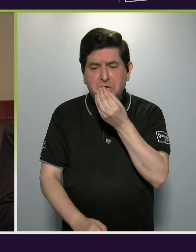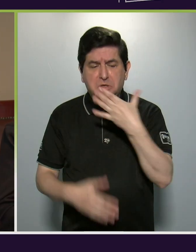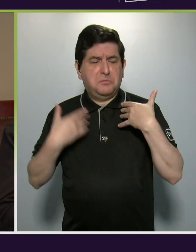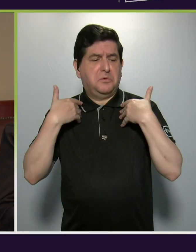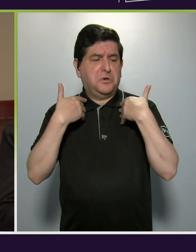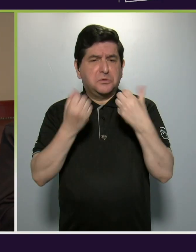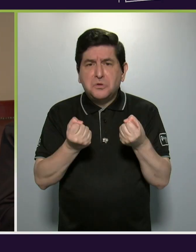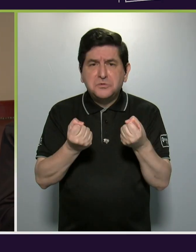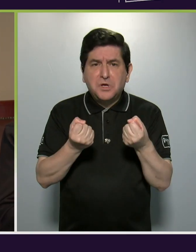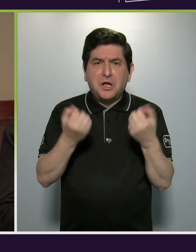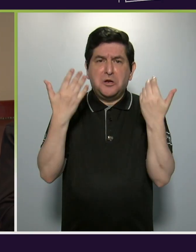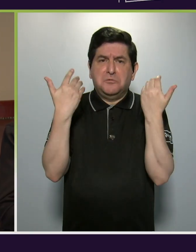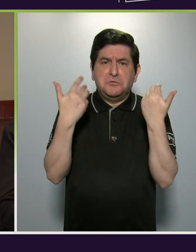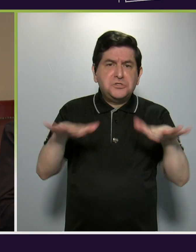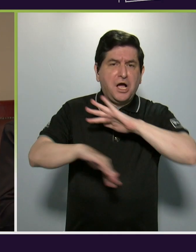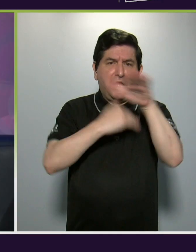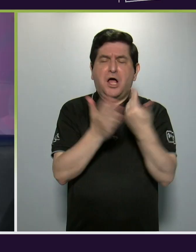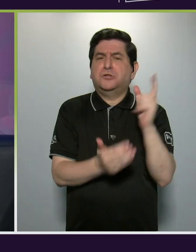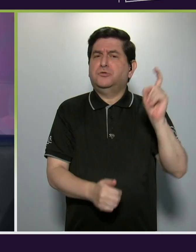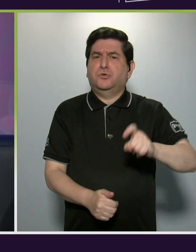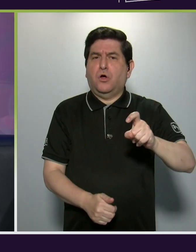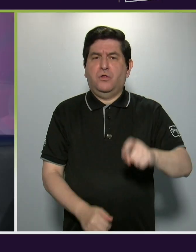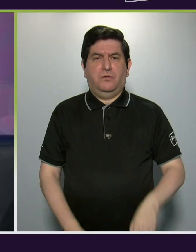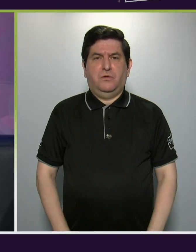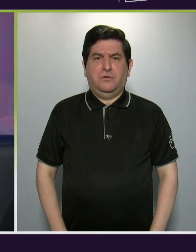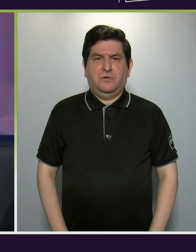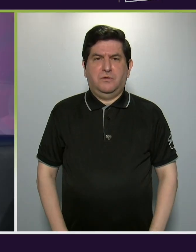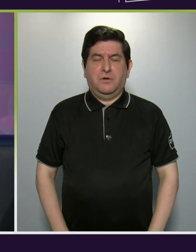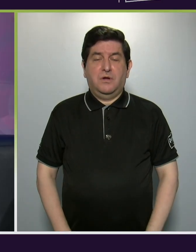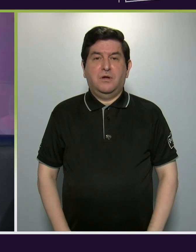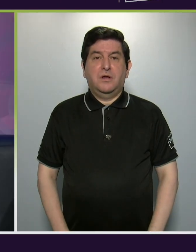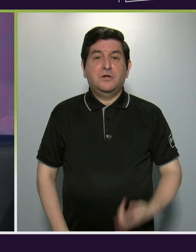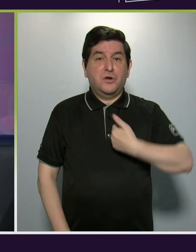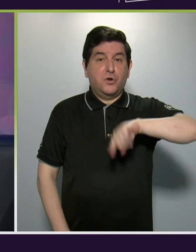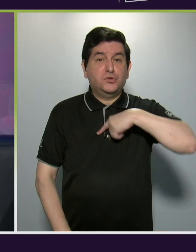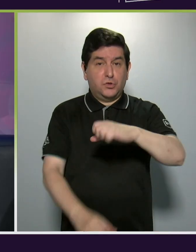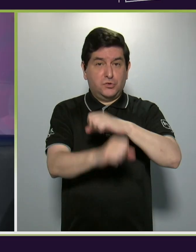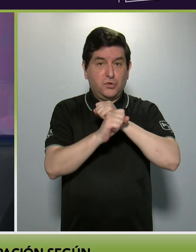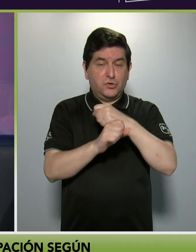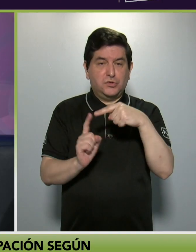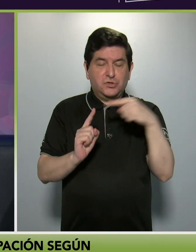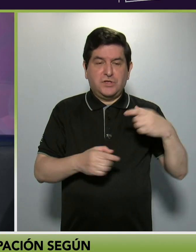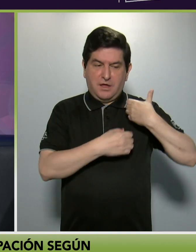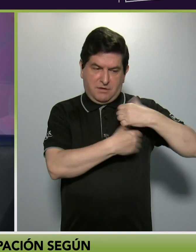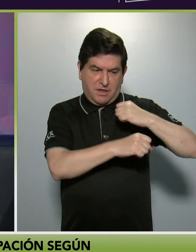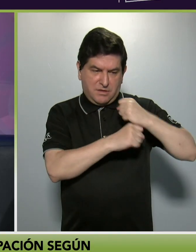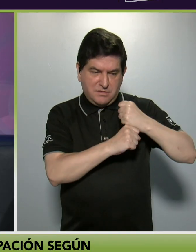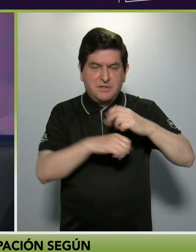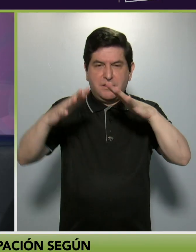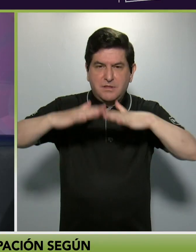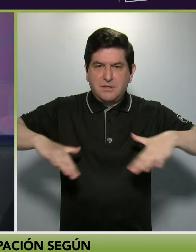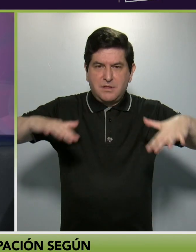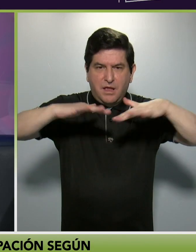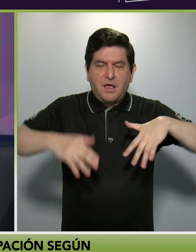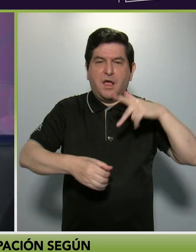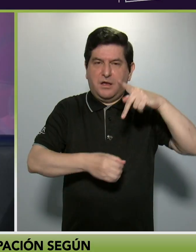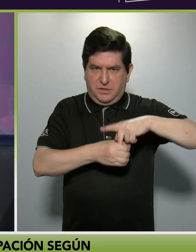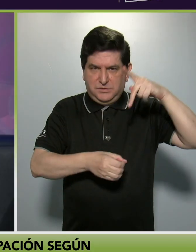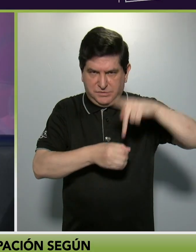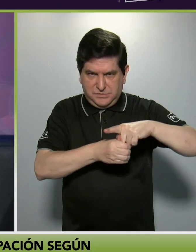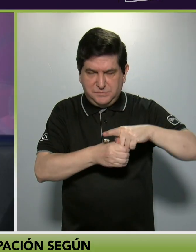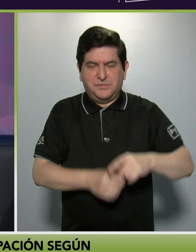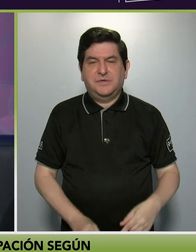salud, entonces eso es todo lo que ocupan? ¿Cómo podemos asegurar desde los gobiernos locales esos espacios de participación